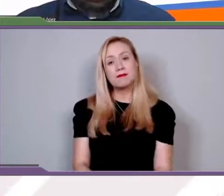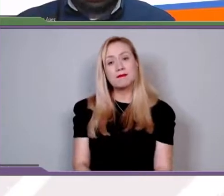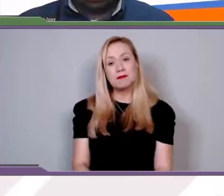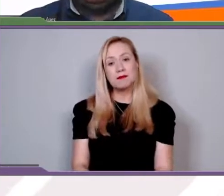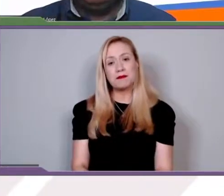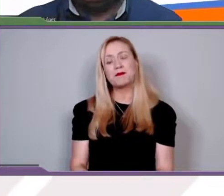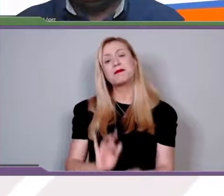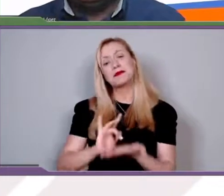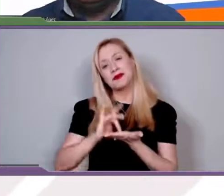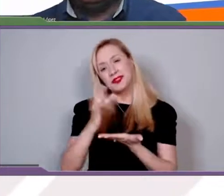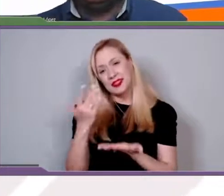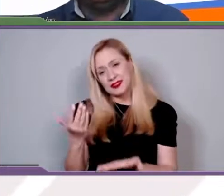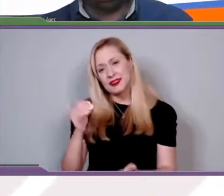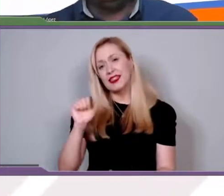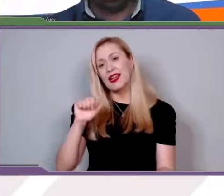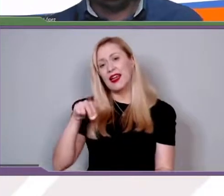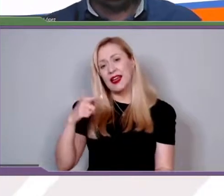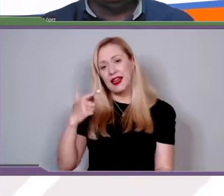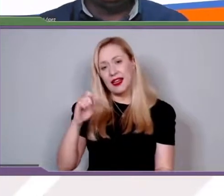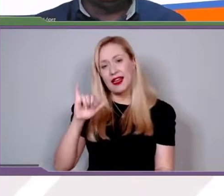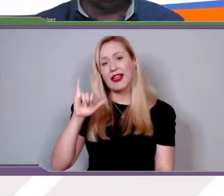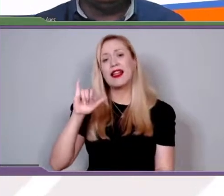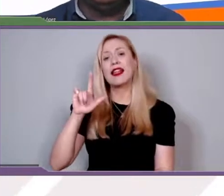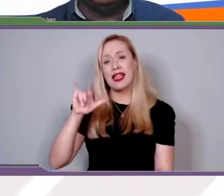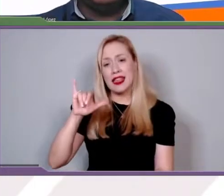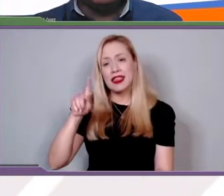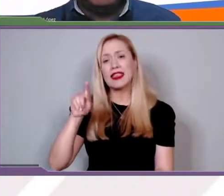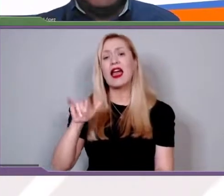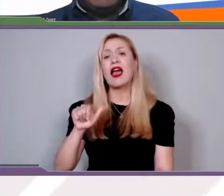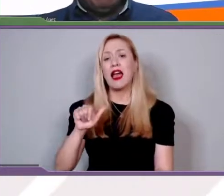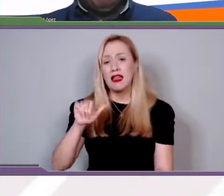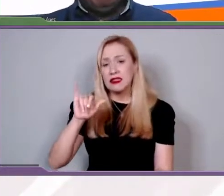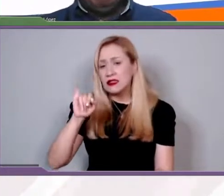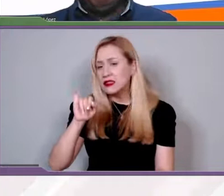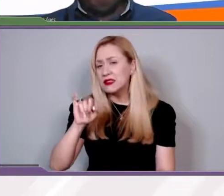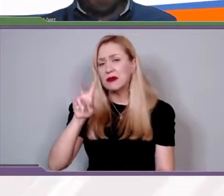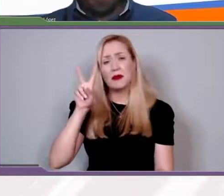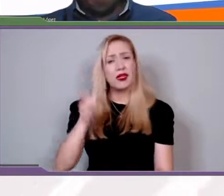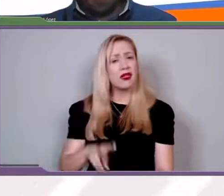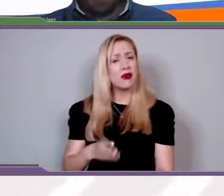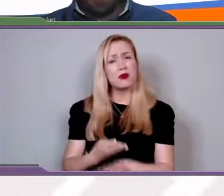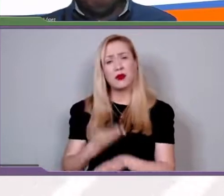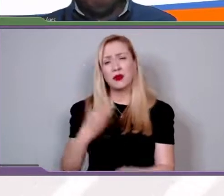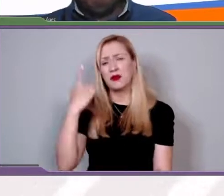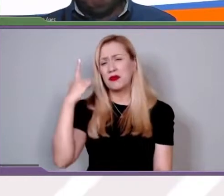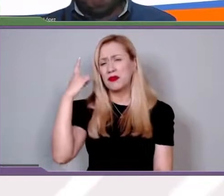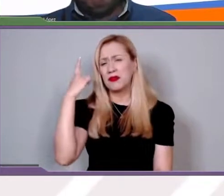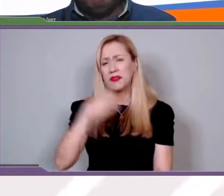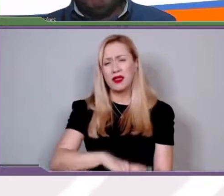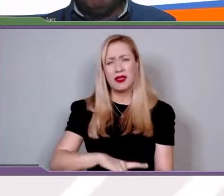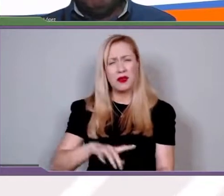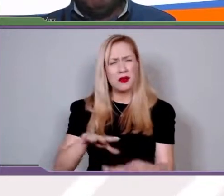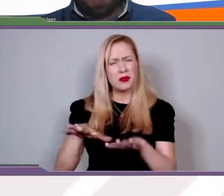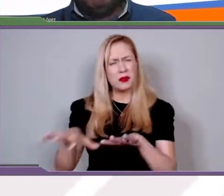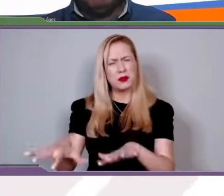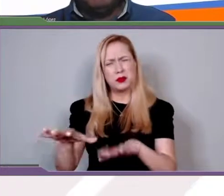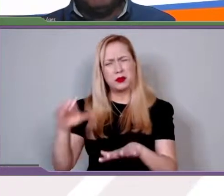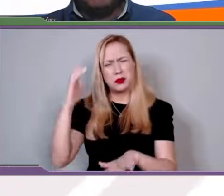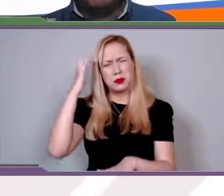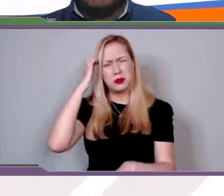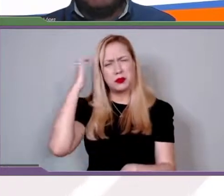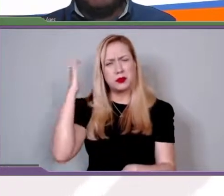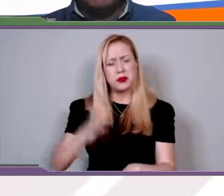Gracias, Angelita. Sí, efectivamente ese caso fue pues terrible y bueno, lo que sucede, ¿no? Con muchos